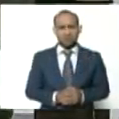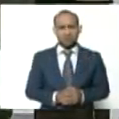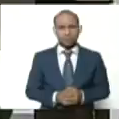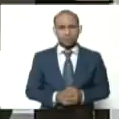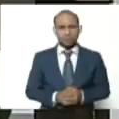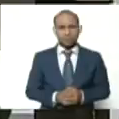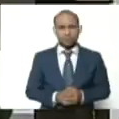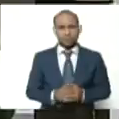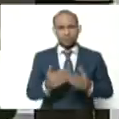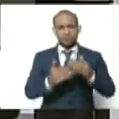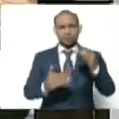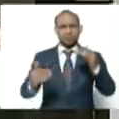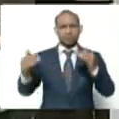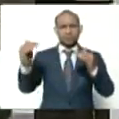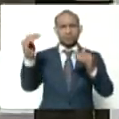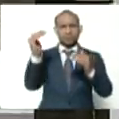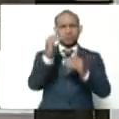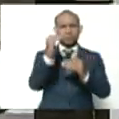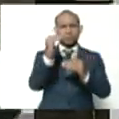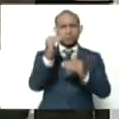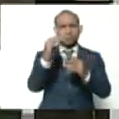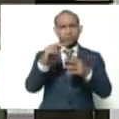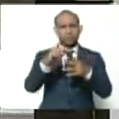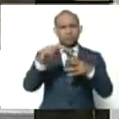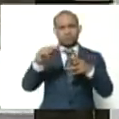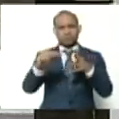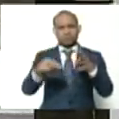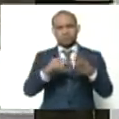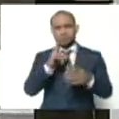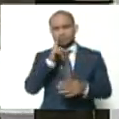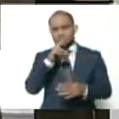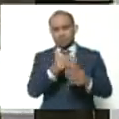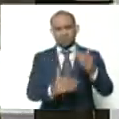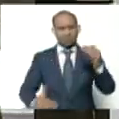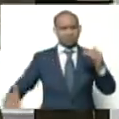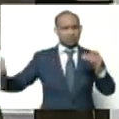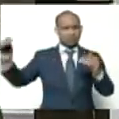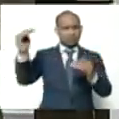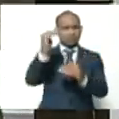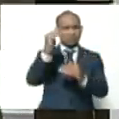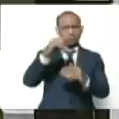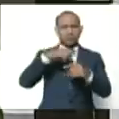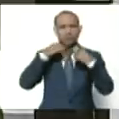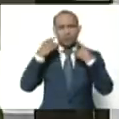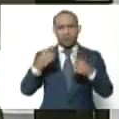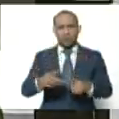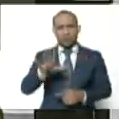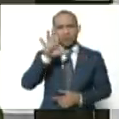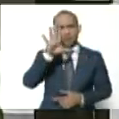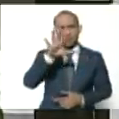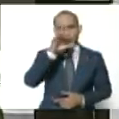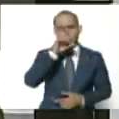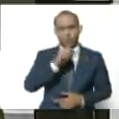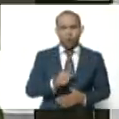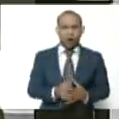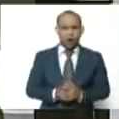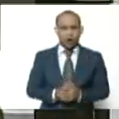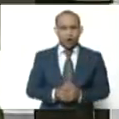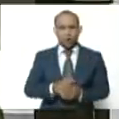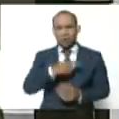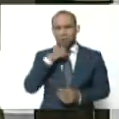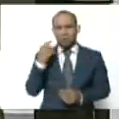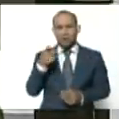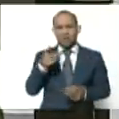que lo llevaron hasta más allá del límite, al extremismo, y perdieron 5 años, perdieron esa